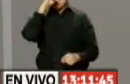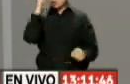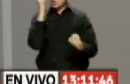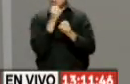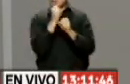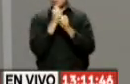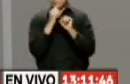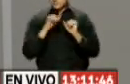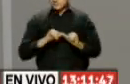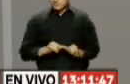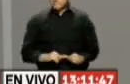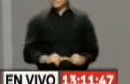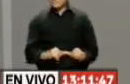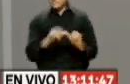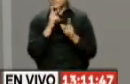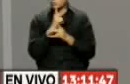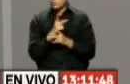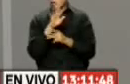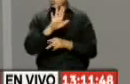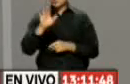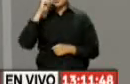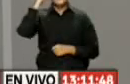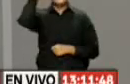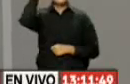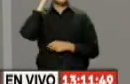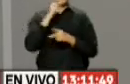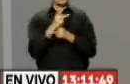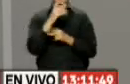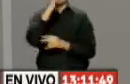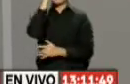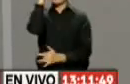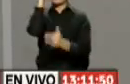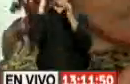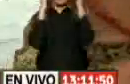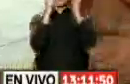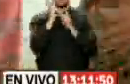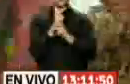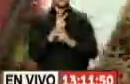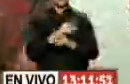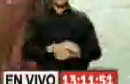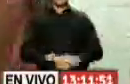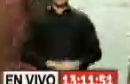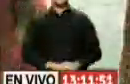manera conjunta para preservar sus derechos y el cuidado de sus bosques.